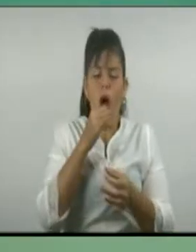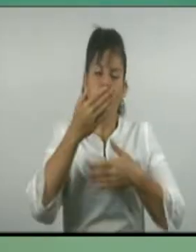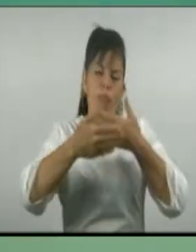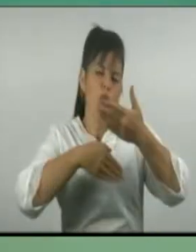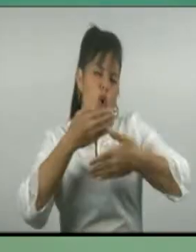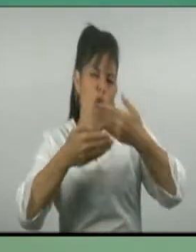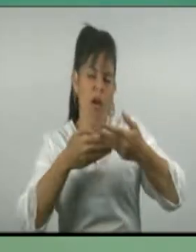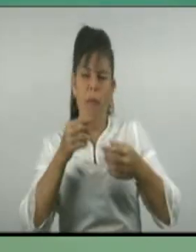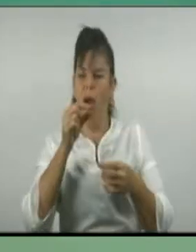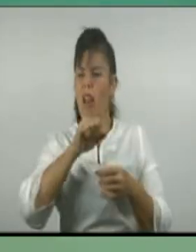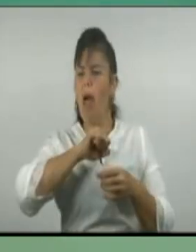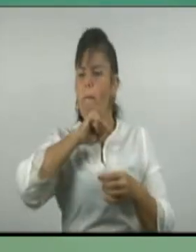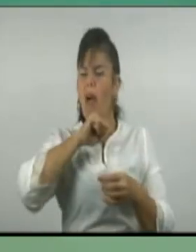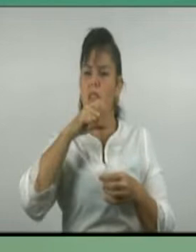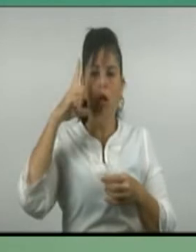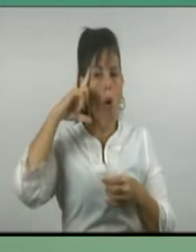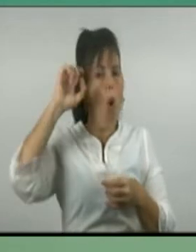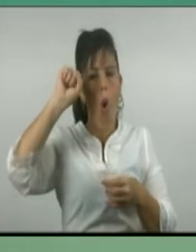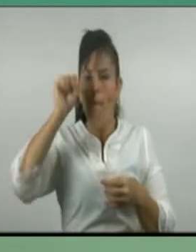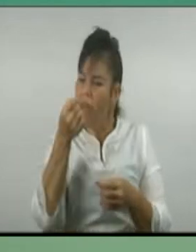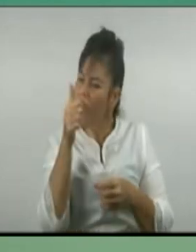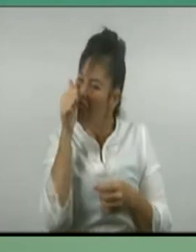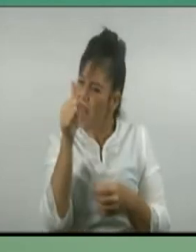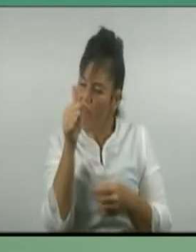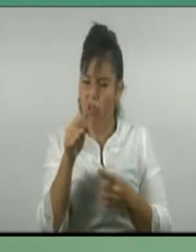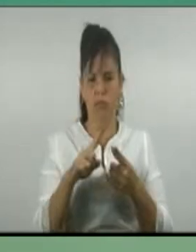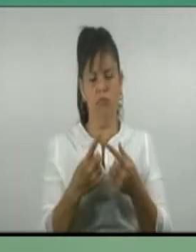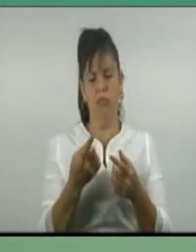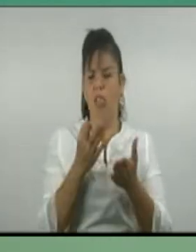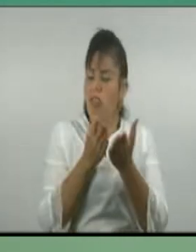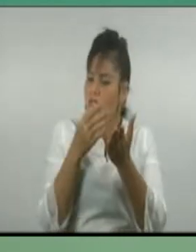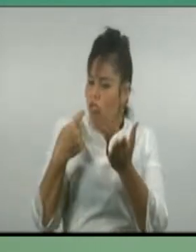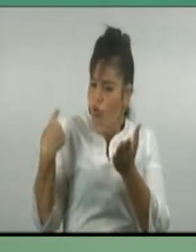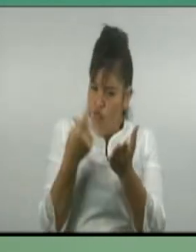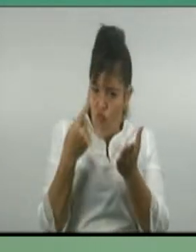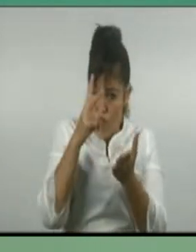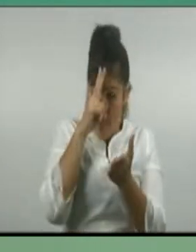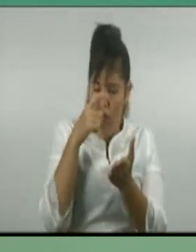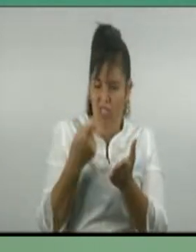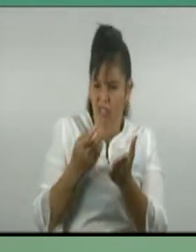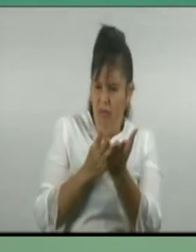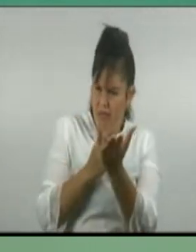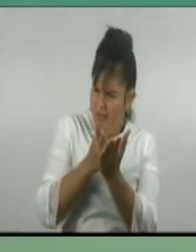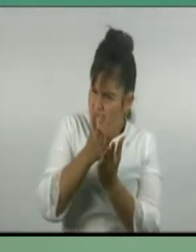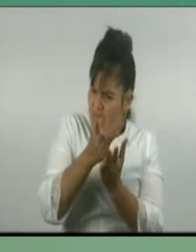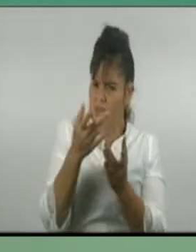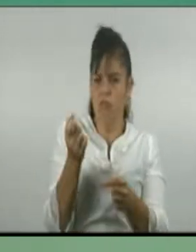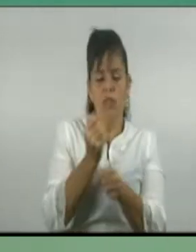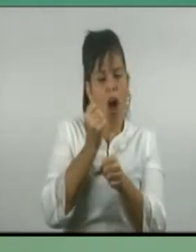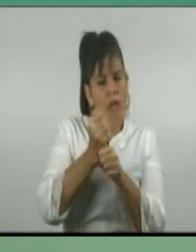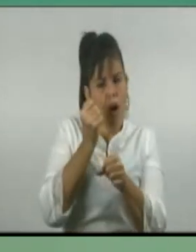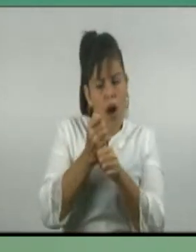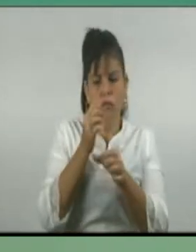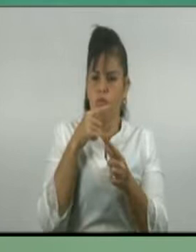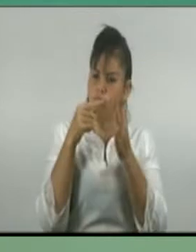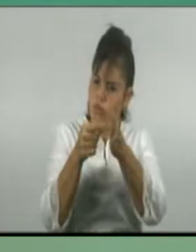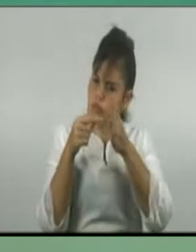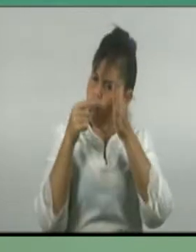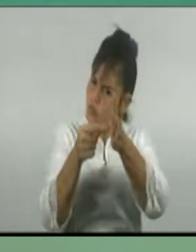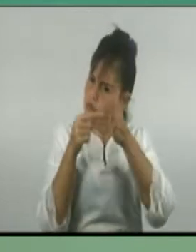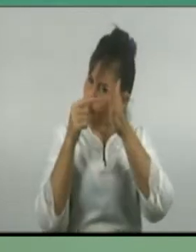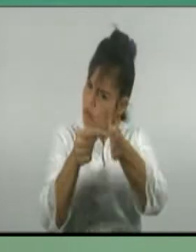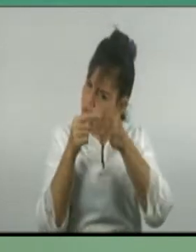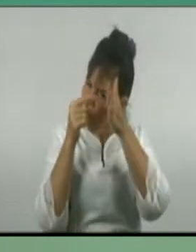materna y la necesidad hay que seguirla trabajando aunque hacemos todos los días un consecuente